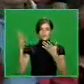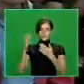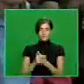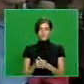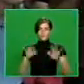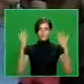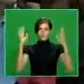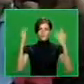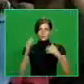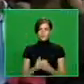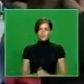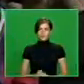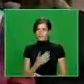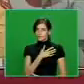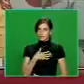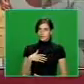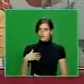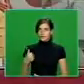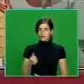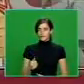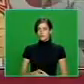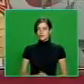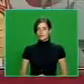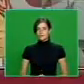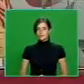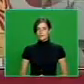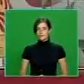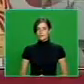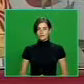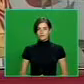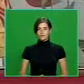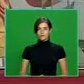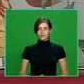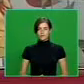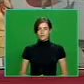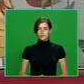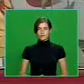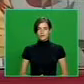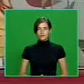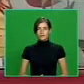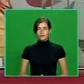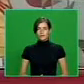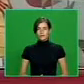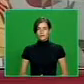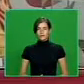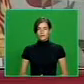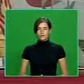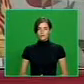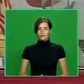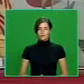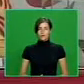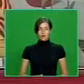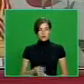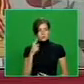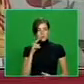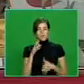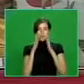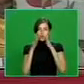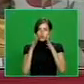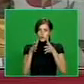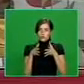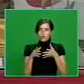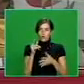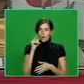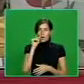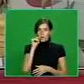abreo Yo quisiera que tomando la palabra orientadora del maestro abreo con